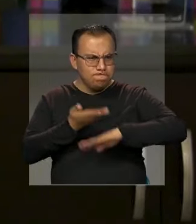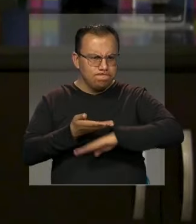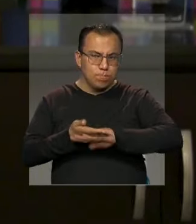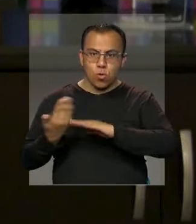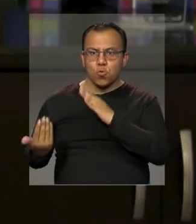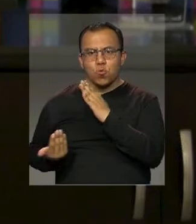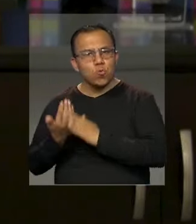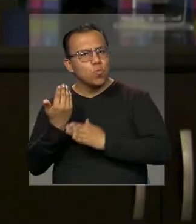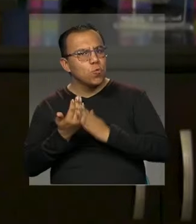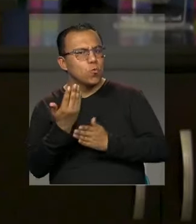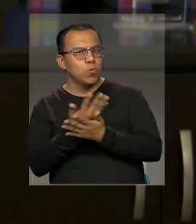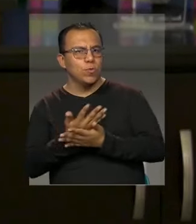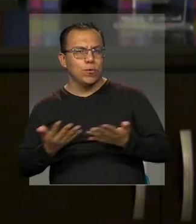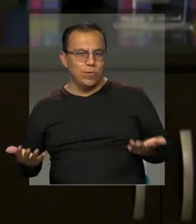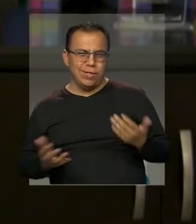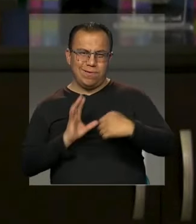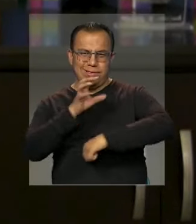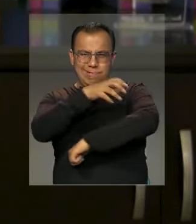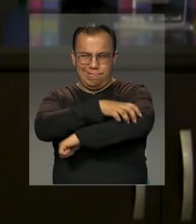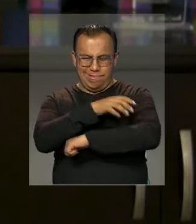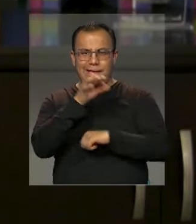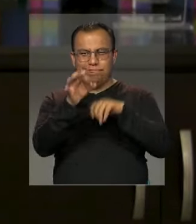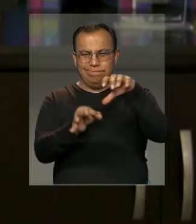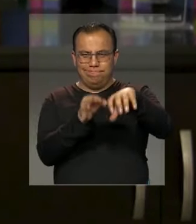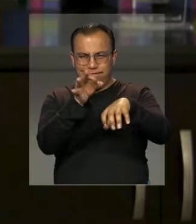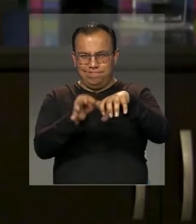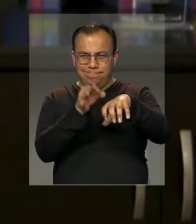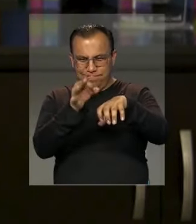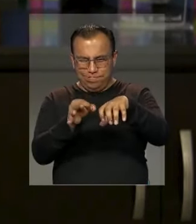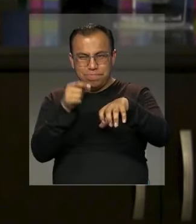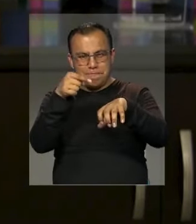innovación con todo el tema de manzanas del cuidado.